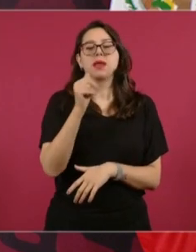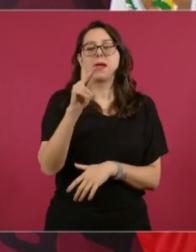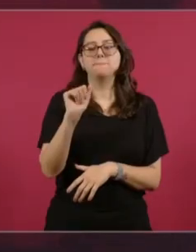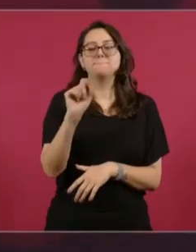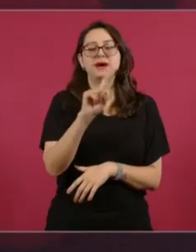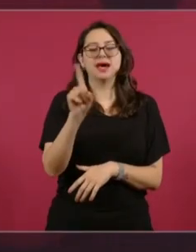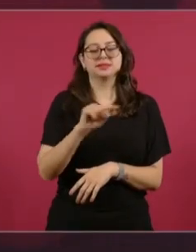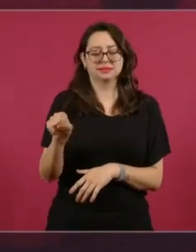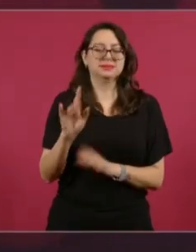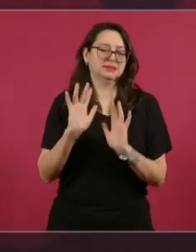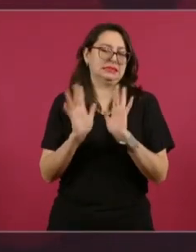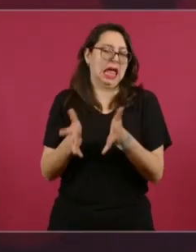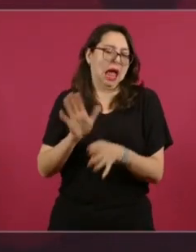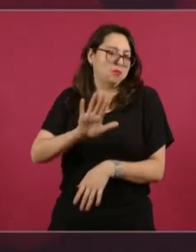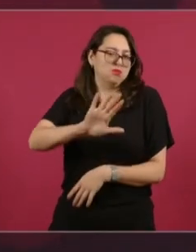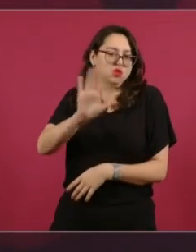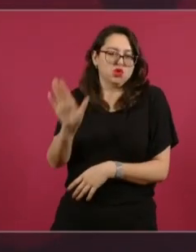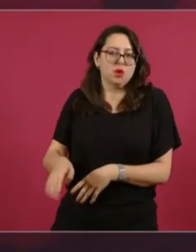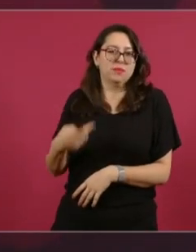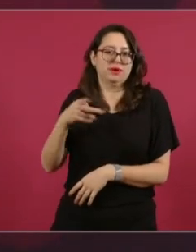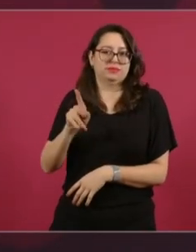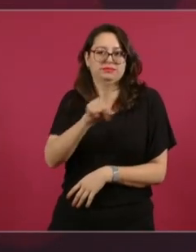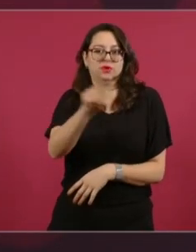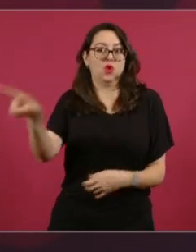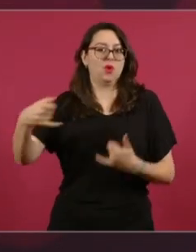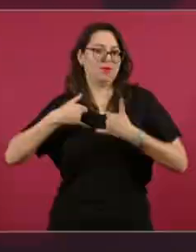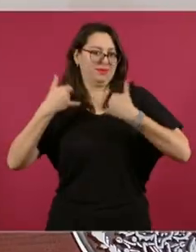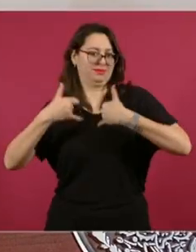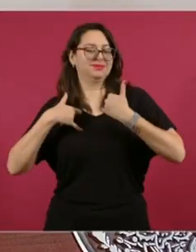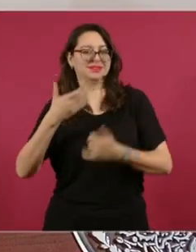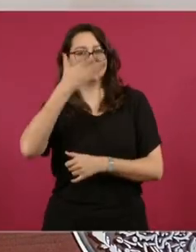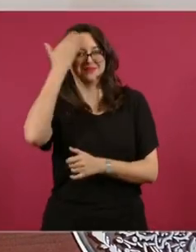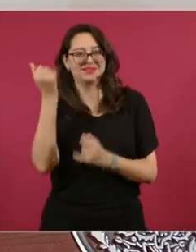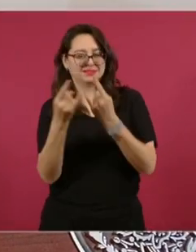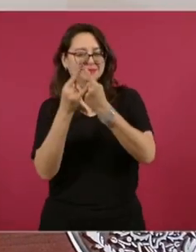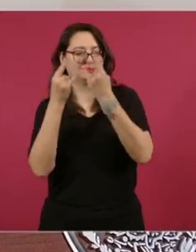estando Salinas en su apogeo, que Salinas fue